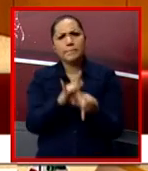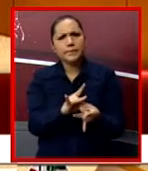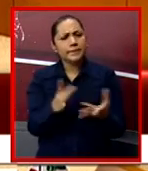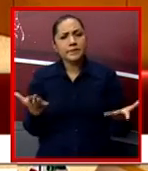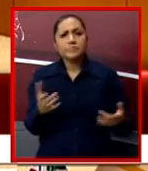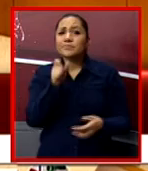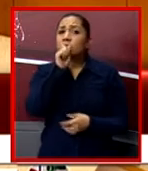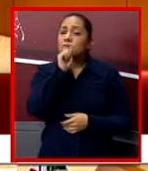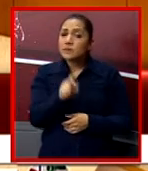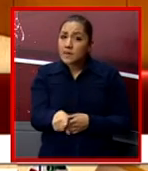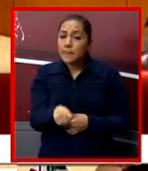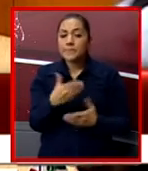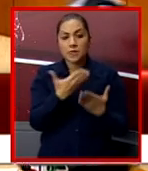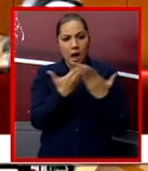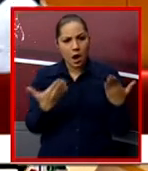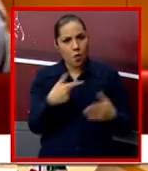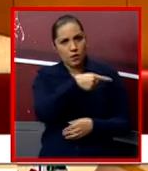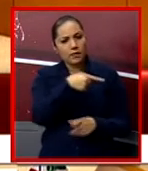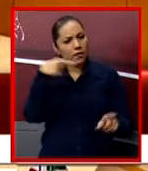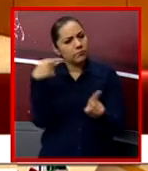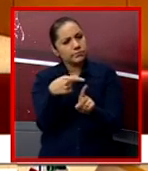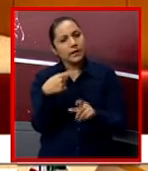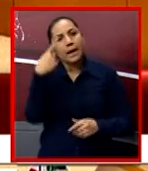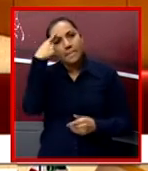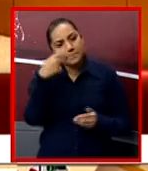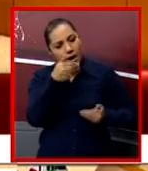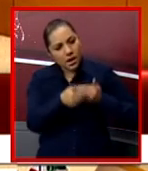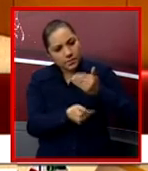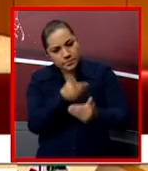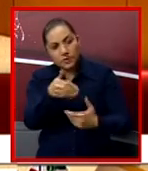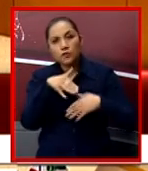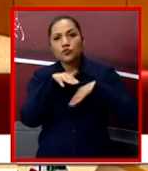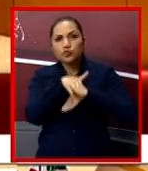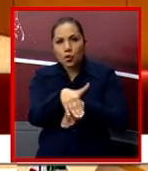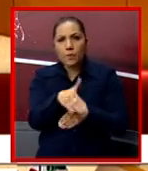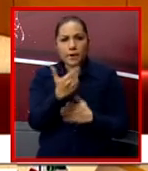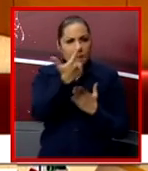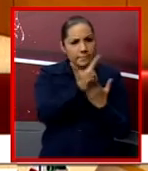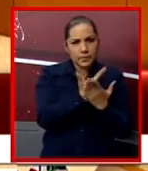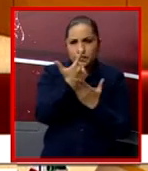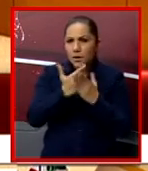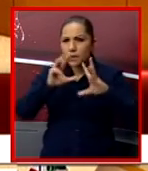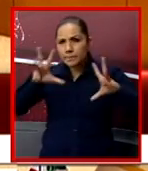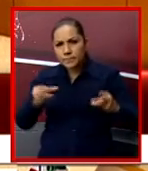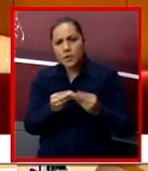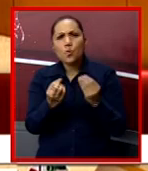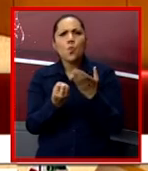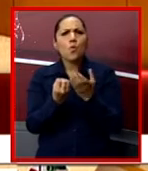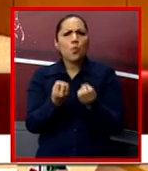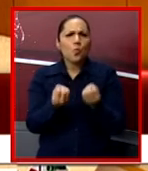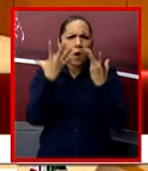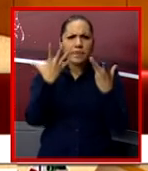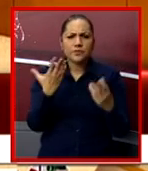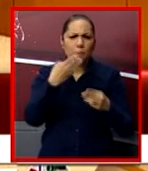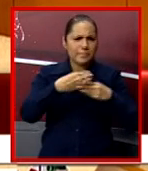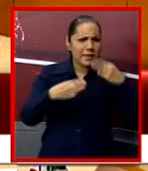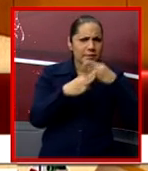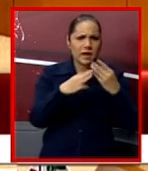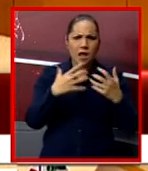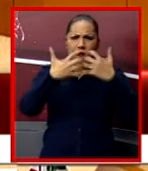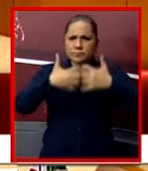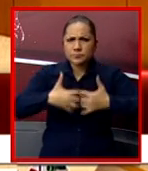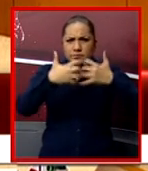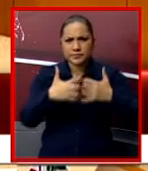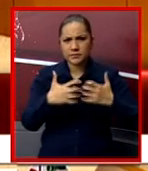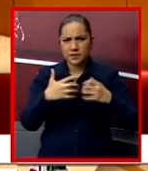el cumplimiento de los convenios para llevar adelante el inventario de maquinaria y equipo público y privado para las